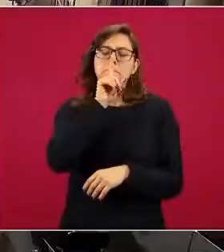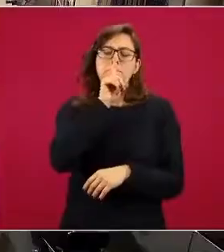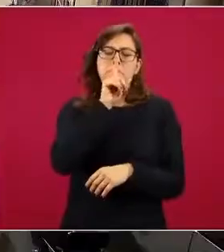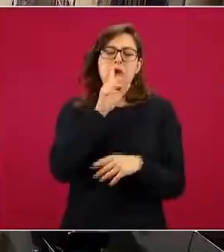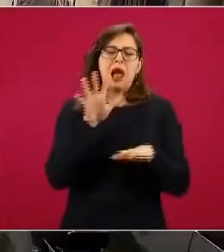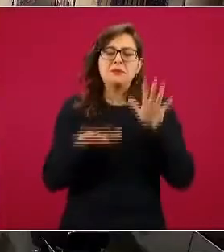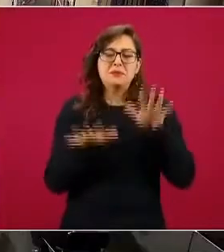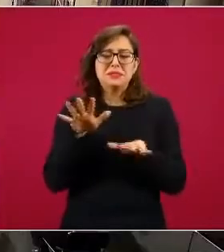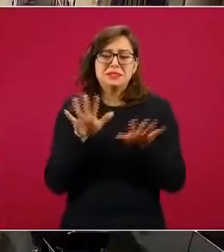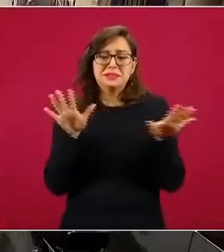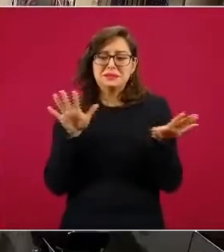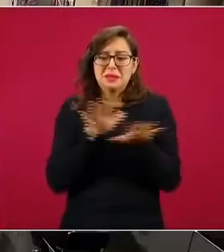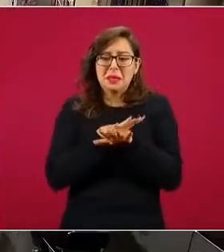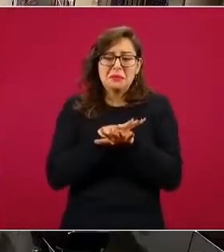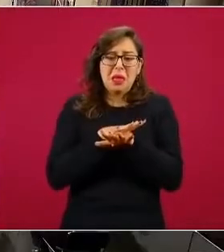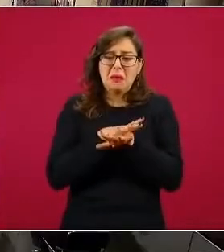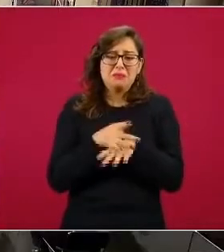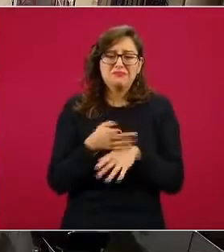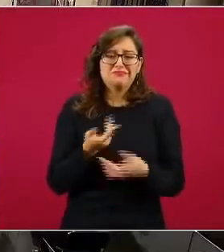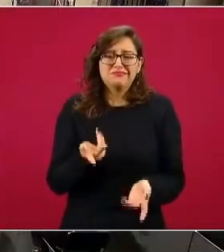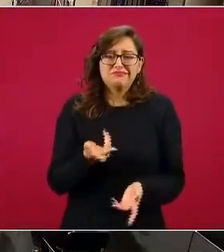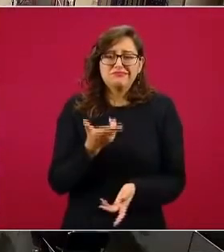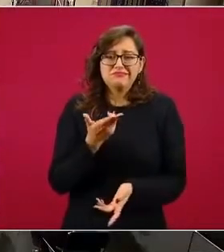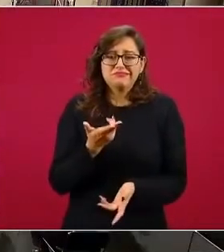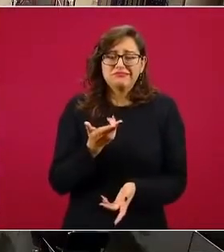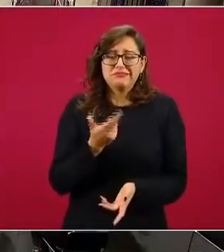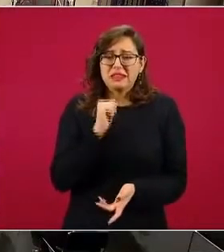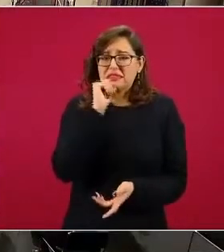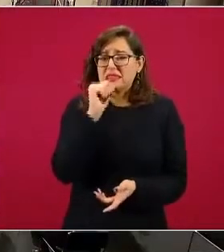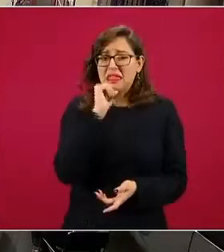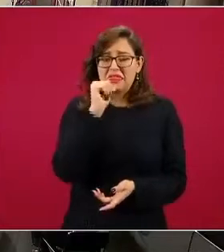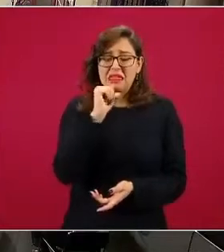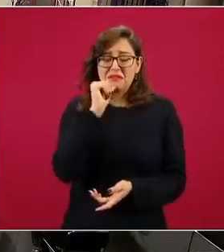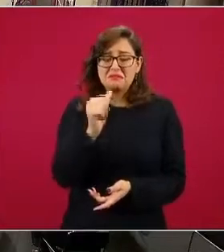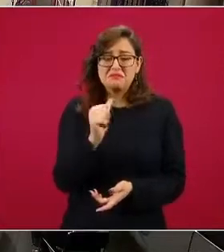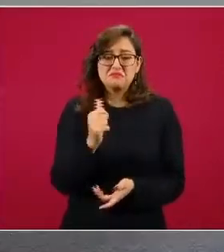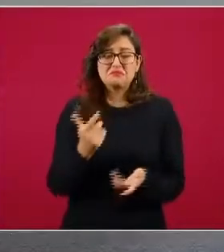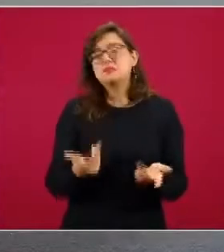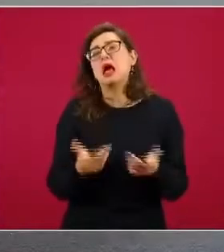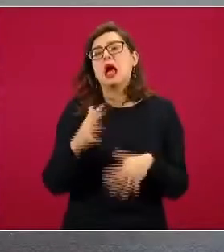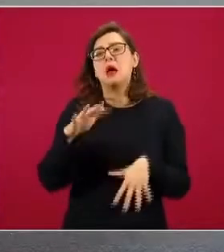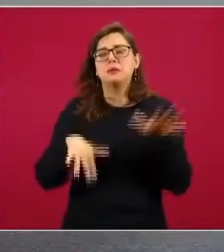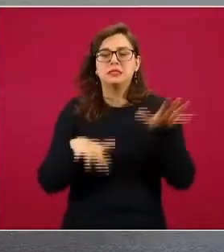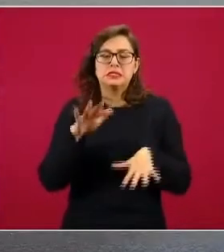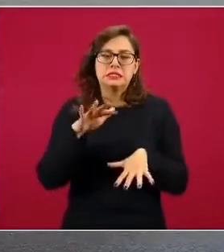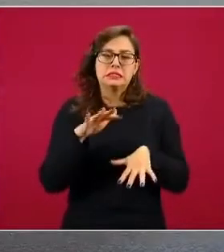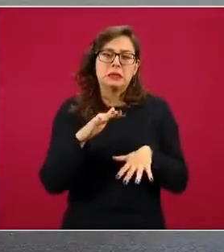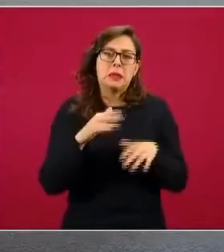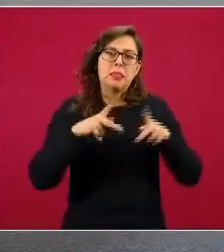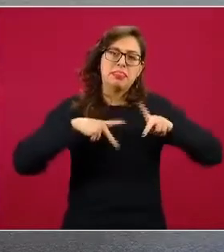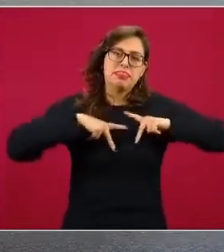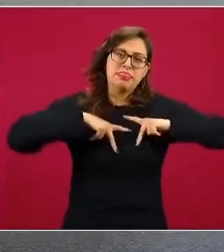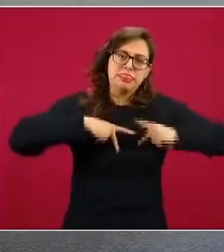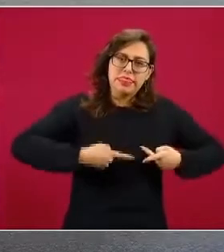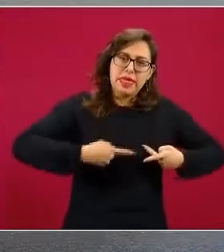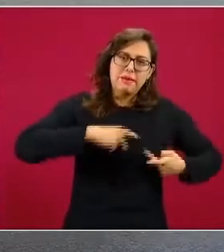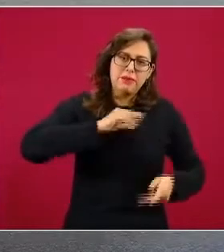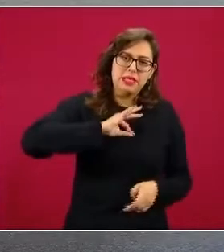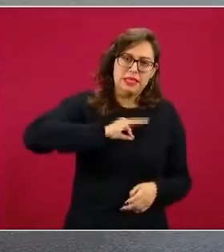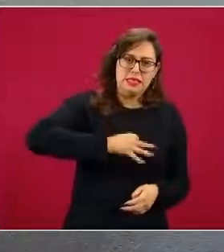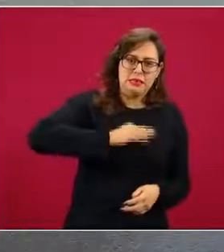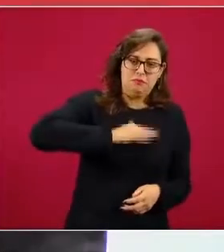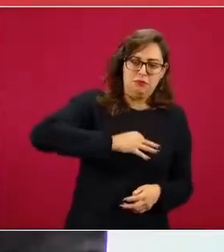mayoría son mutaciones neutras. Unas pocas son negativas para el virus, otras serían negativas, por